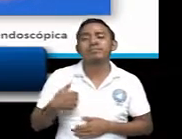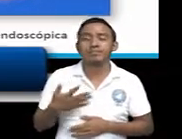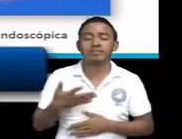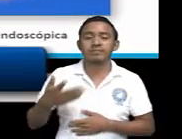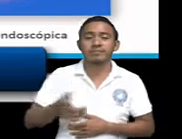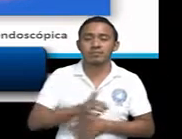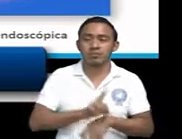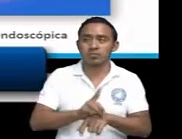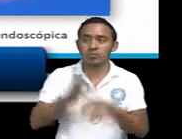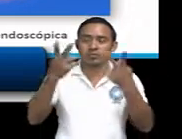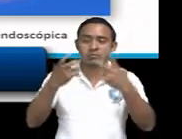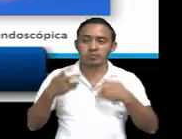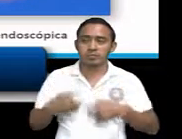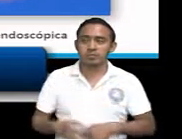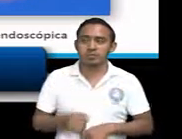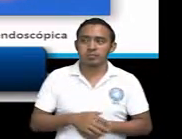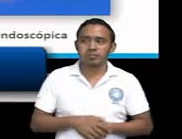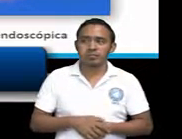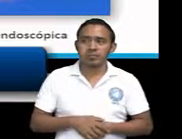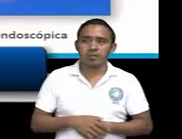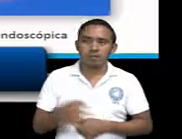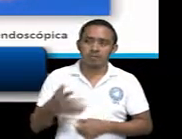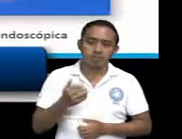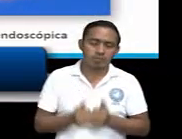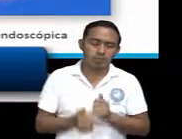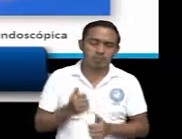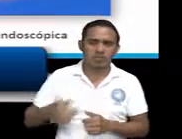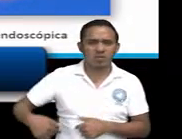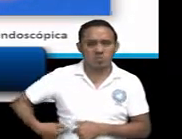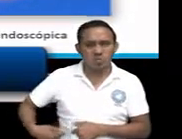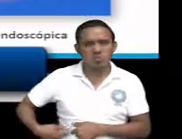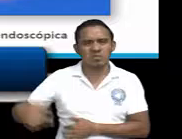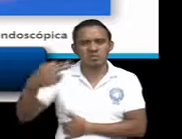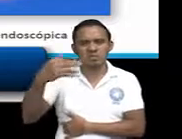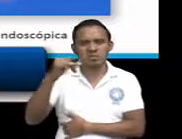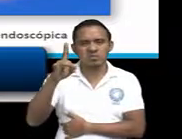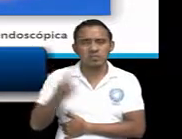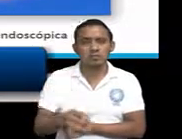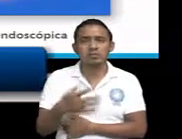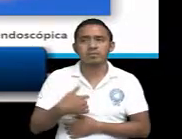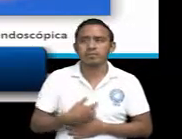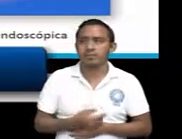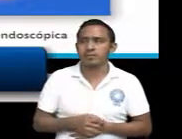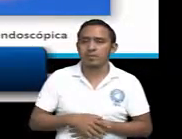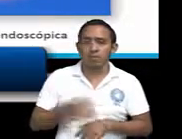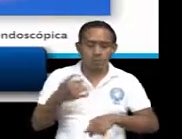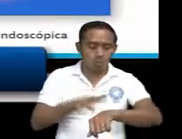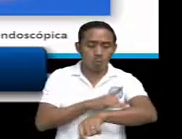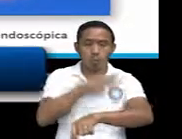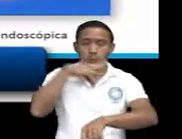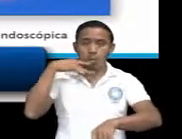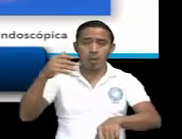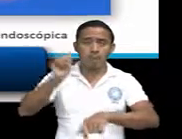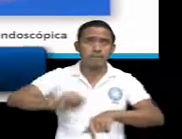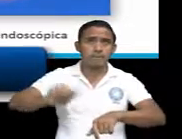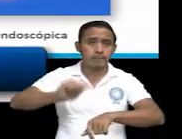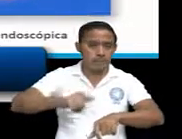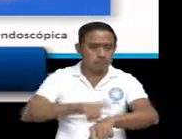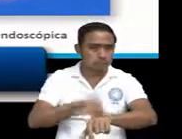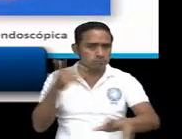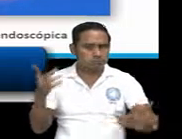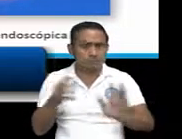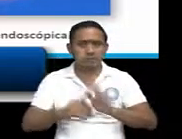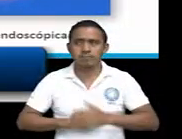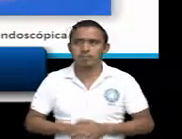O sea, si es un paciente que ya tiene problemas, como mencionaba anteriormente, del alcoholismo, que está ictérico, no, amarillo, que ya se le llena la barriguita con